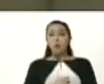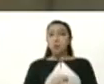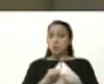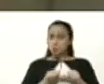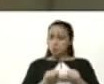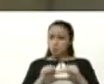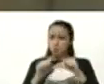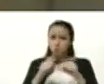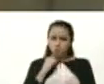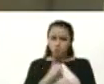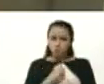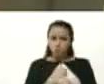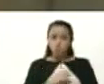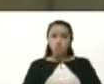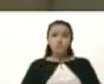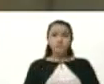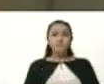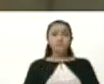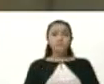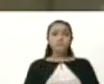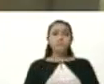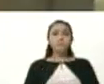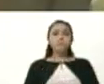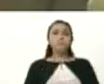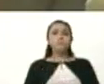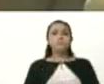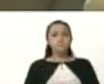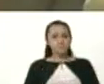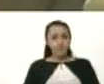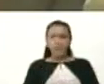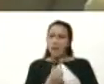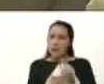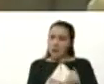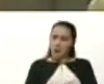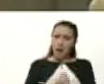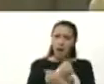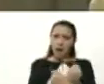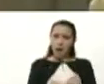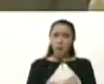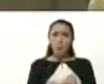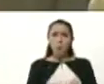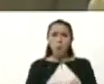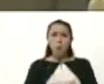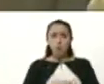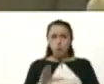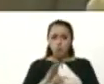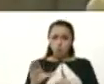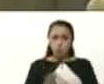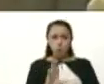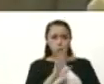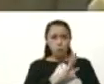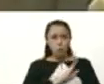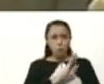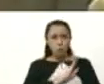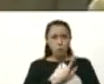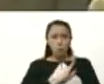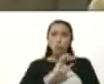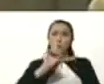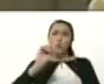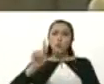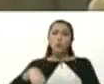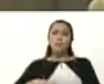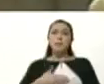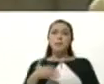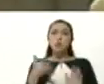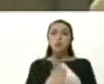constancia. Indudablemente ahí está el amor hacia nuestro acervo cultural, además el